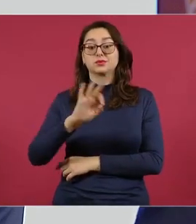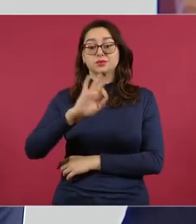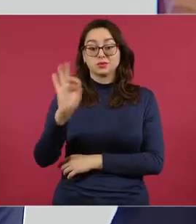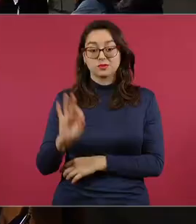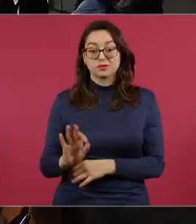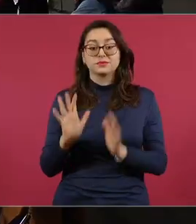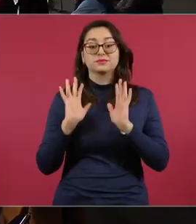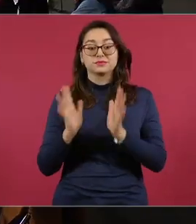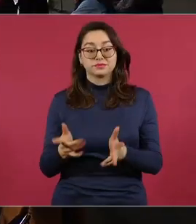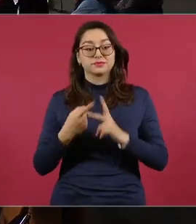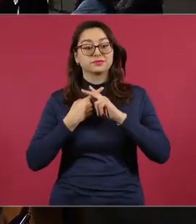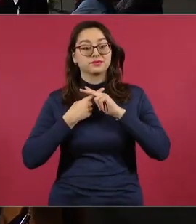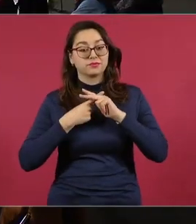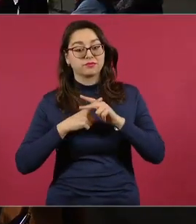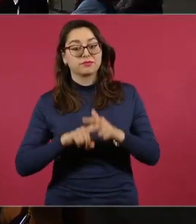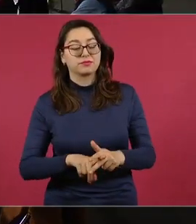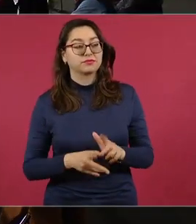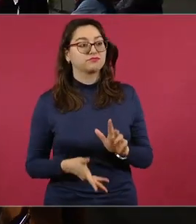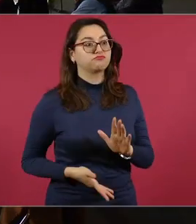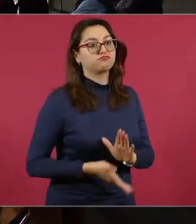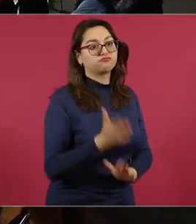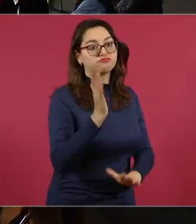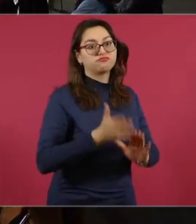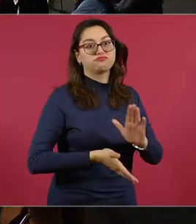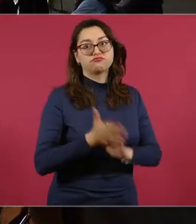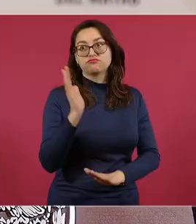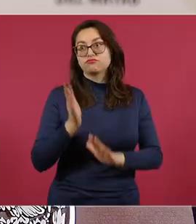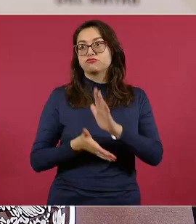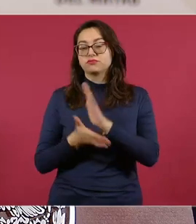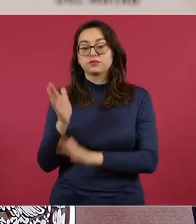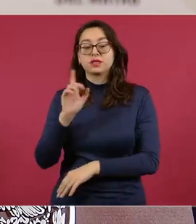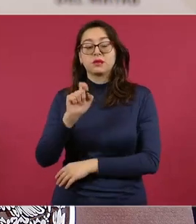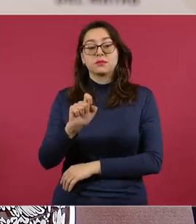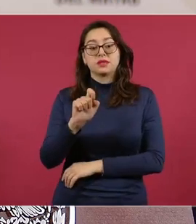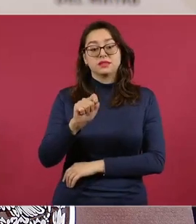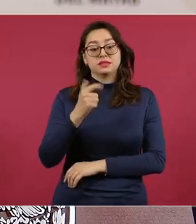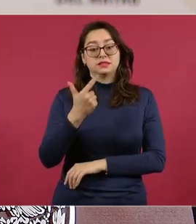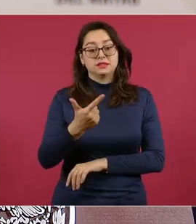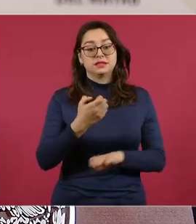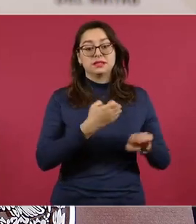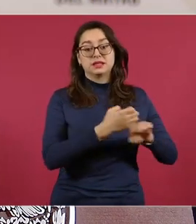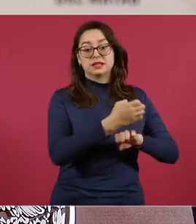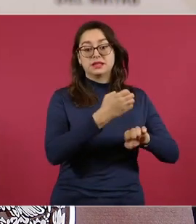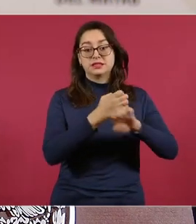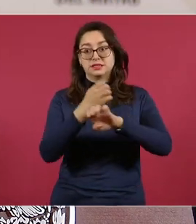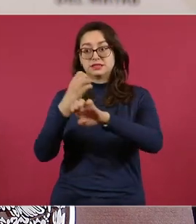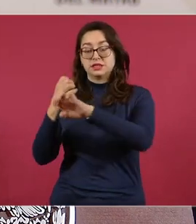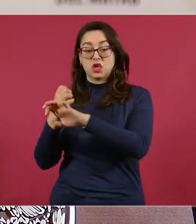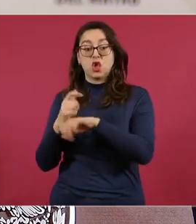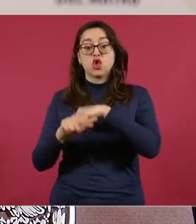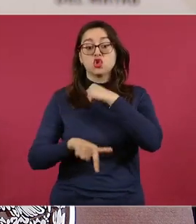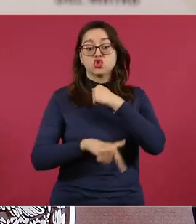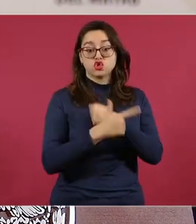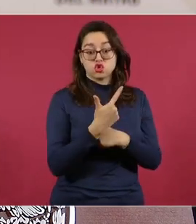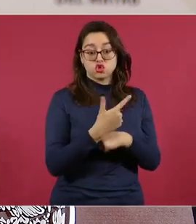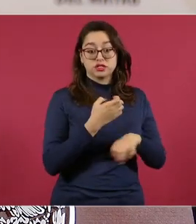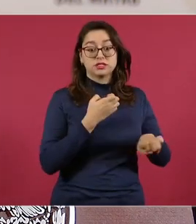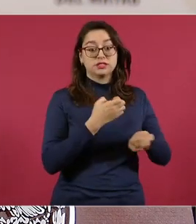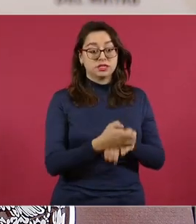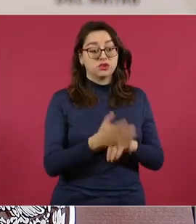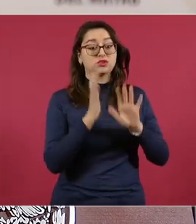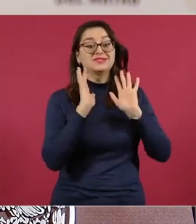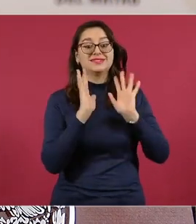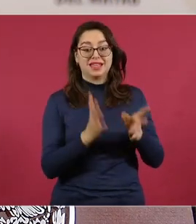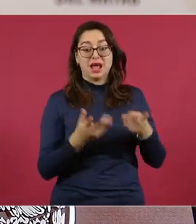el fertilizante a 27 estados en proceso de suministro y ya en 12 estados se está entregando el